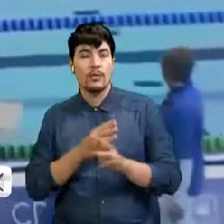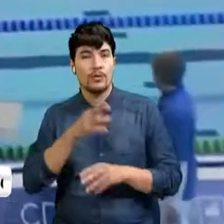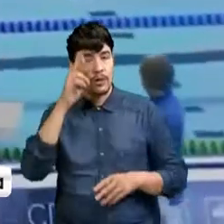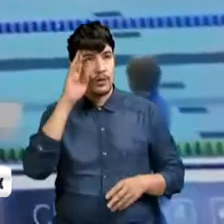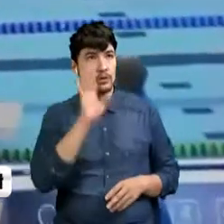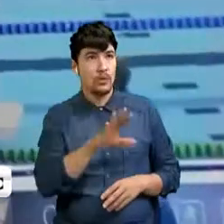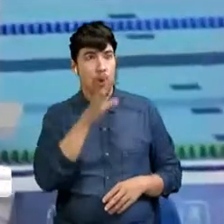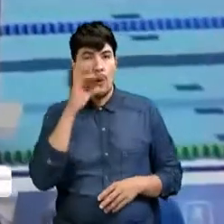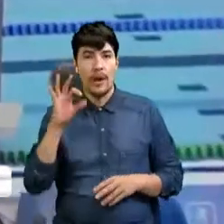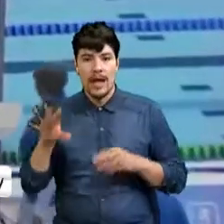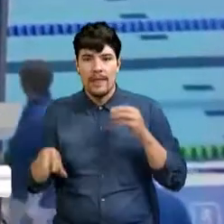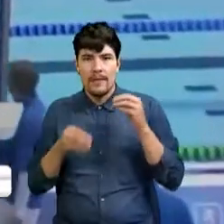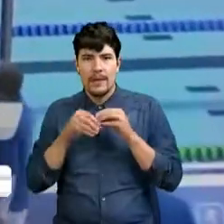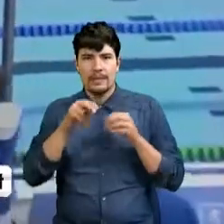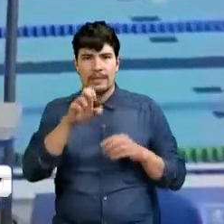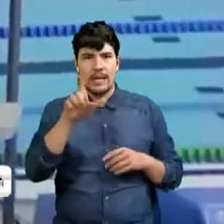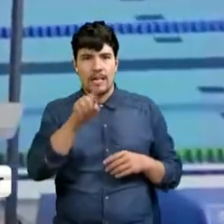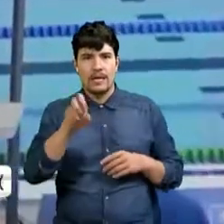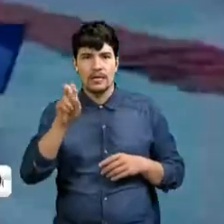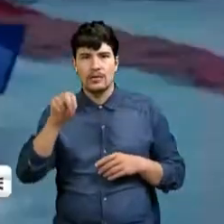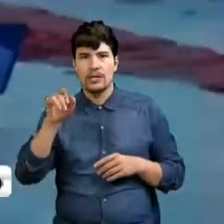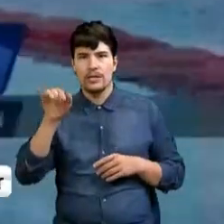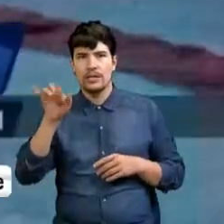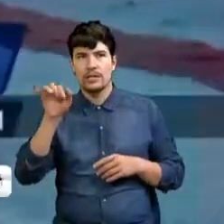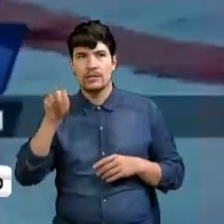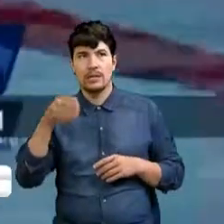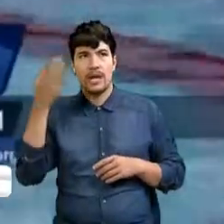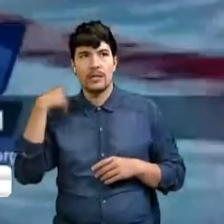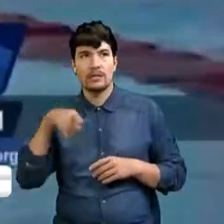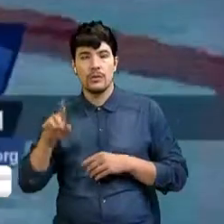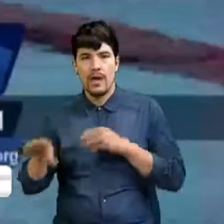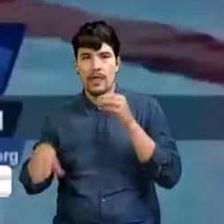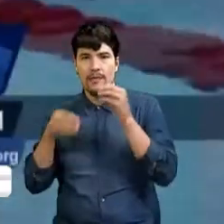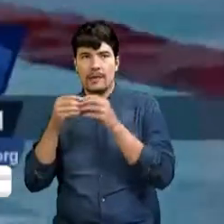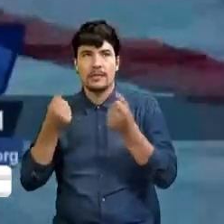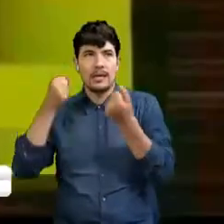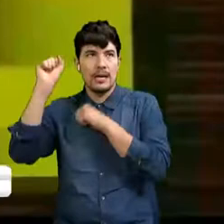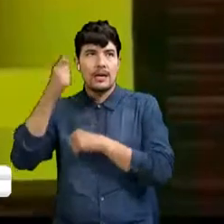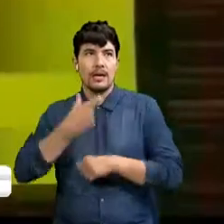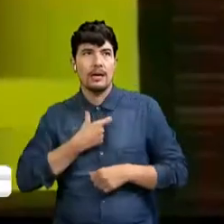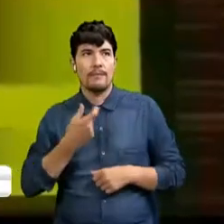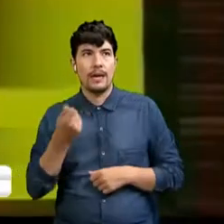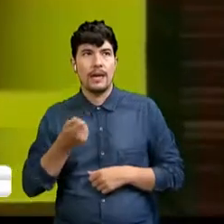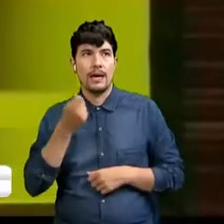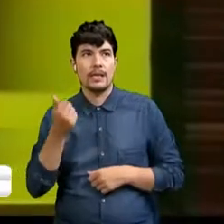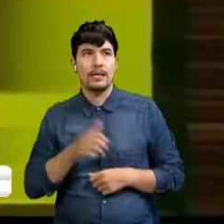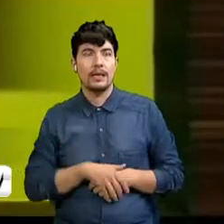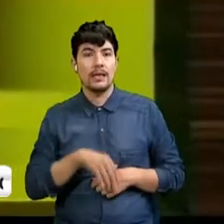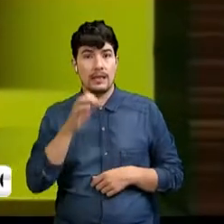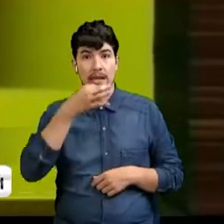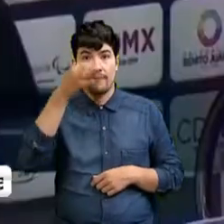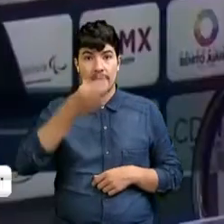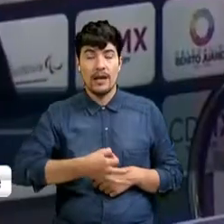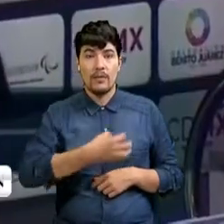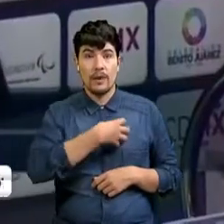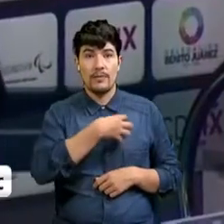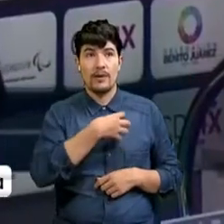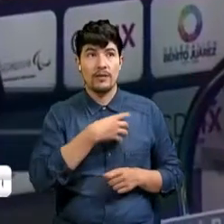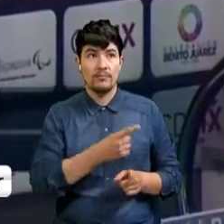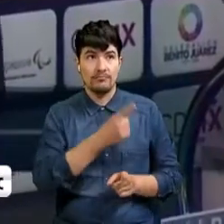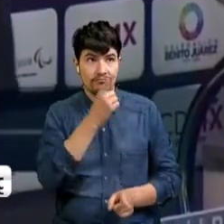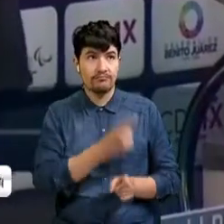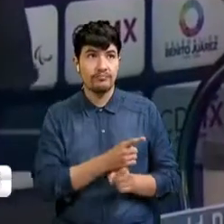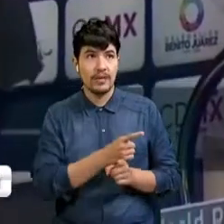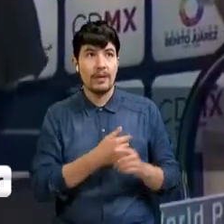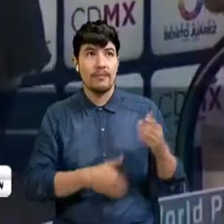Serrano se suma la de Nelson Crispín, quien al oro obtenido hace unos días le sumó una medalla de plata. Ha sido un campeonato excelente, empezando